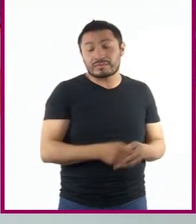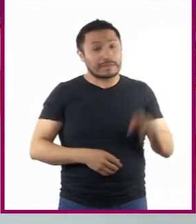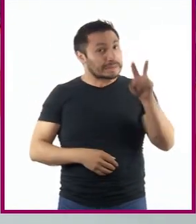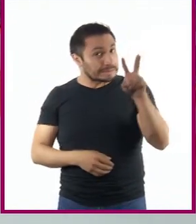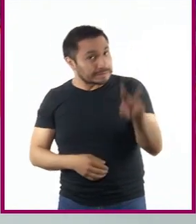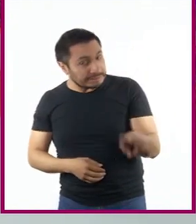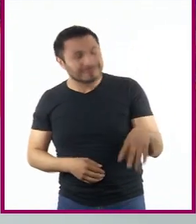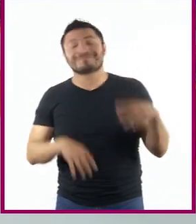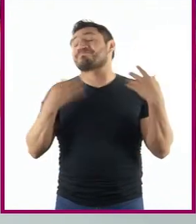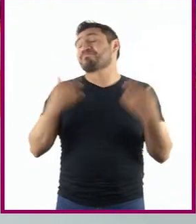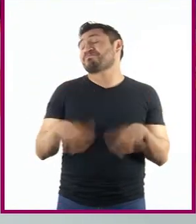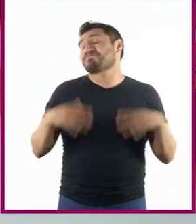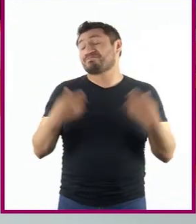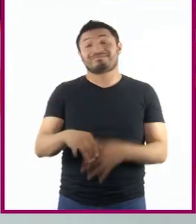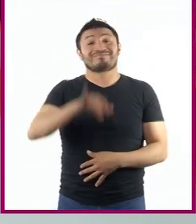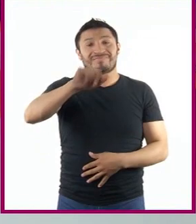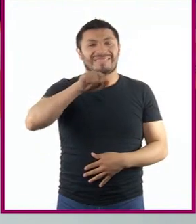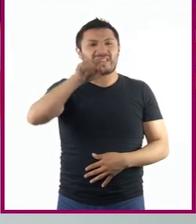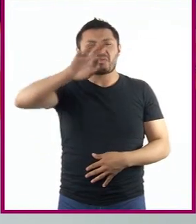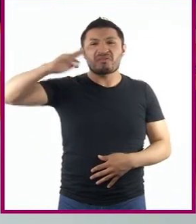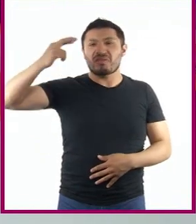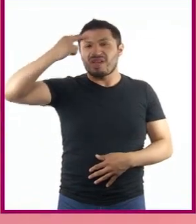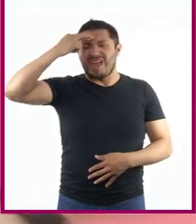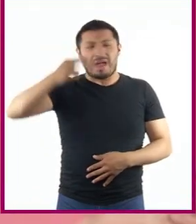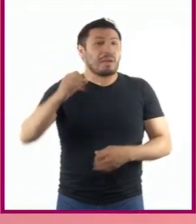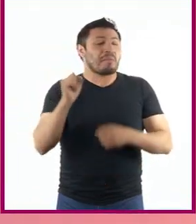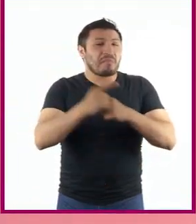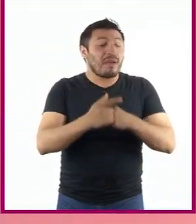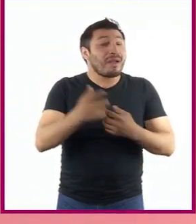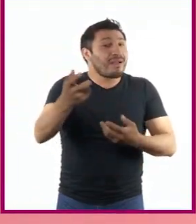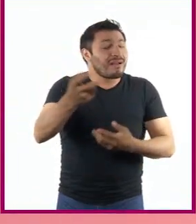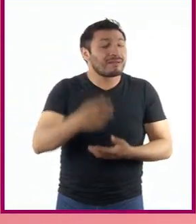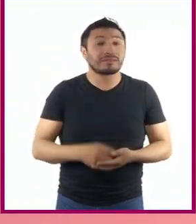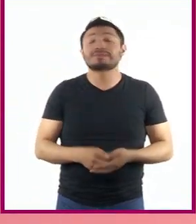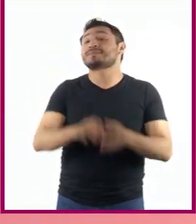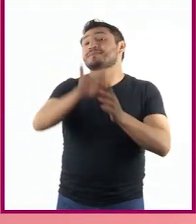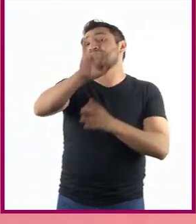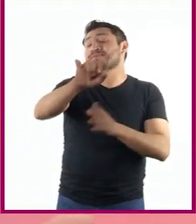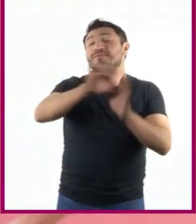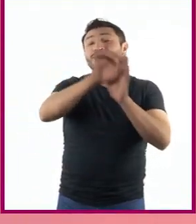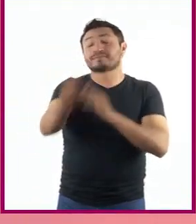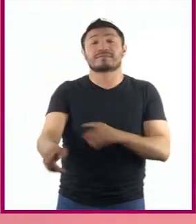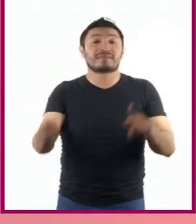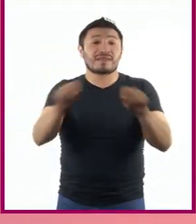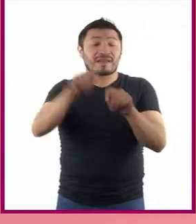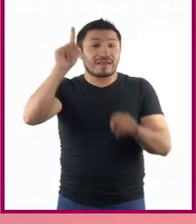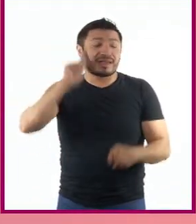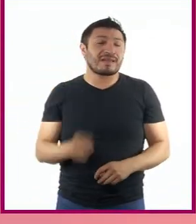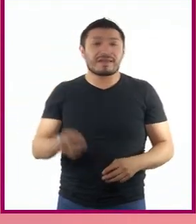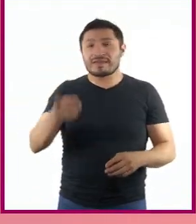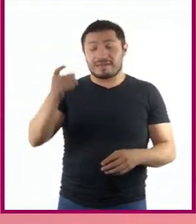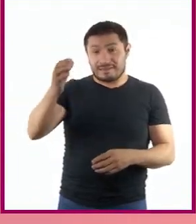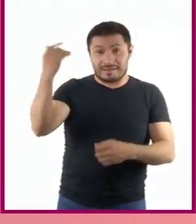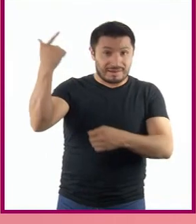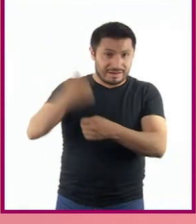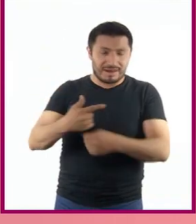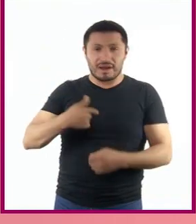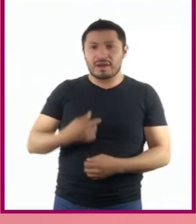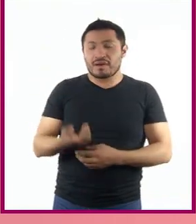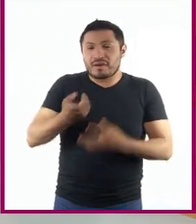serio? Uh-huh. ¿Recuerdas alguno de estos comentarios? Claro, por ejemplo, mi tía al enterarse que había iniciado mi plan de alimentación con